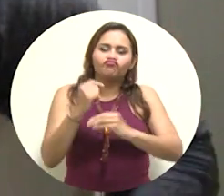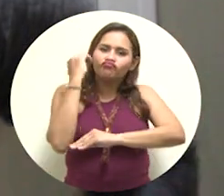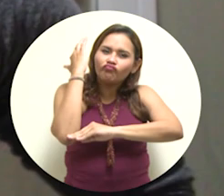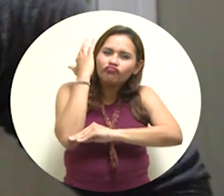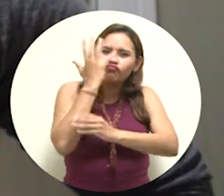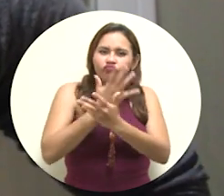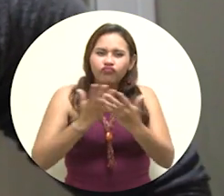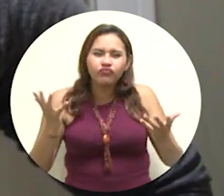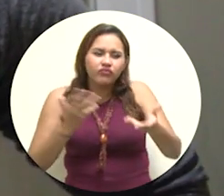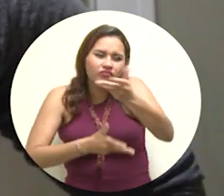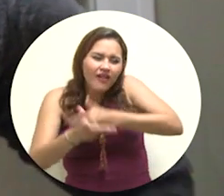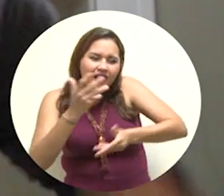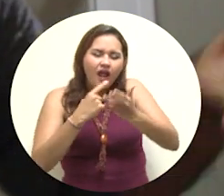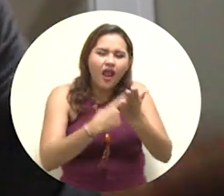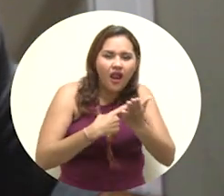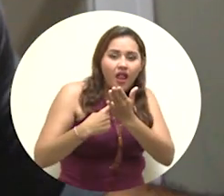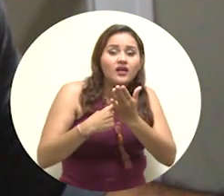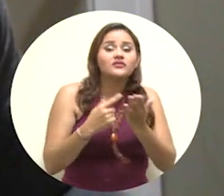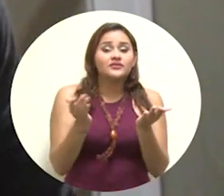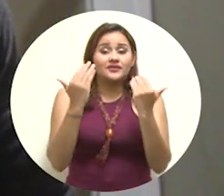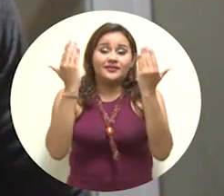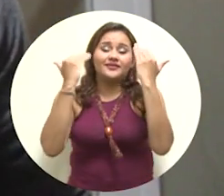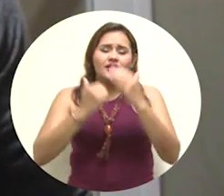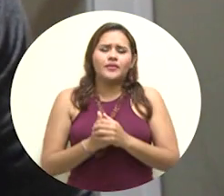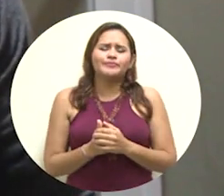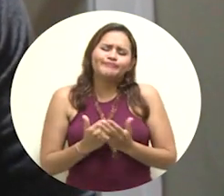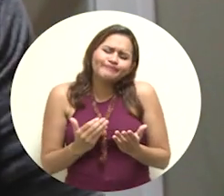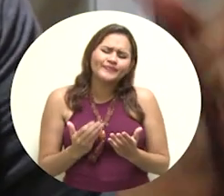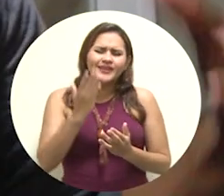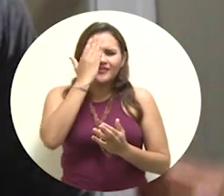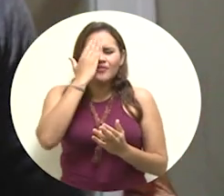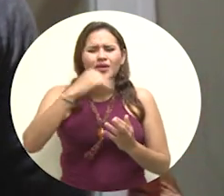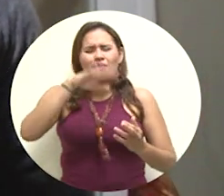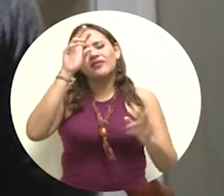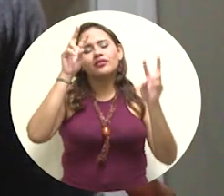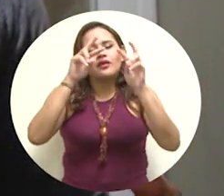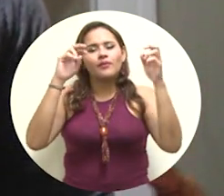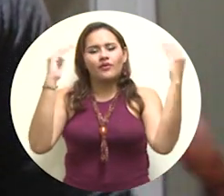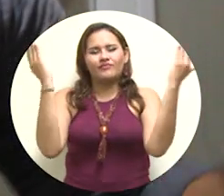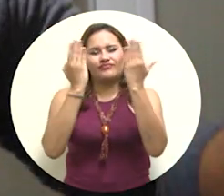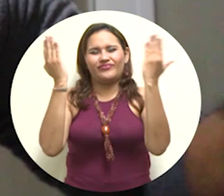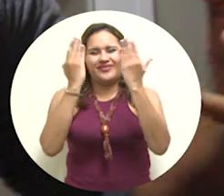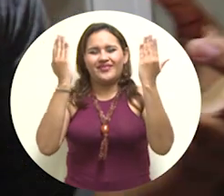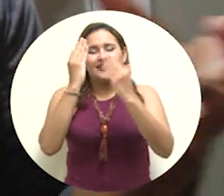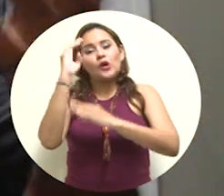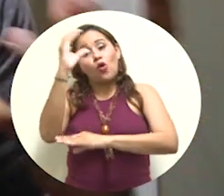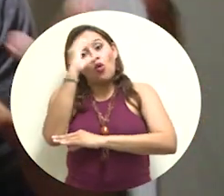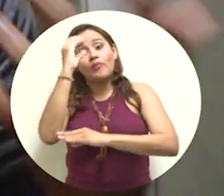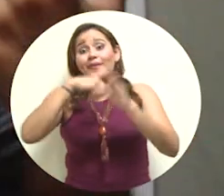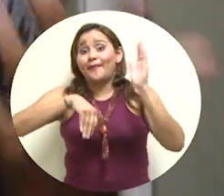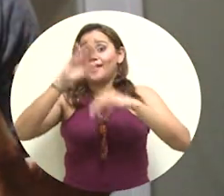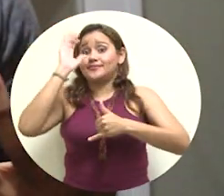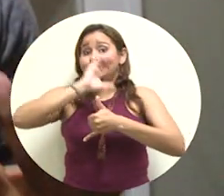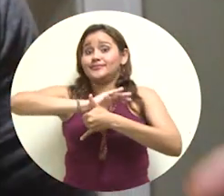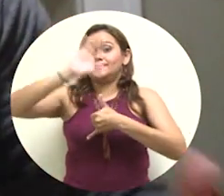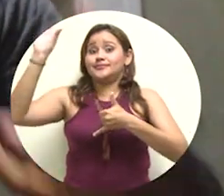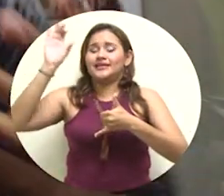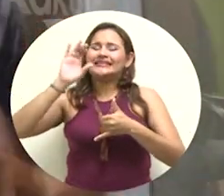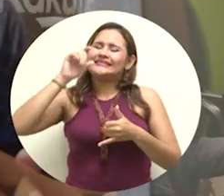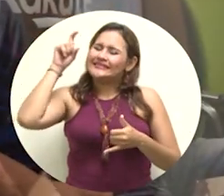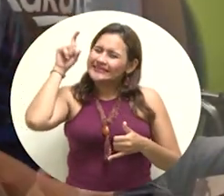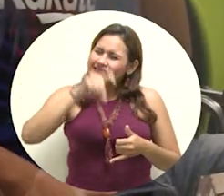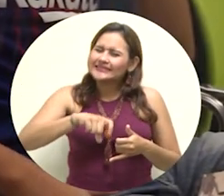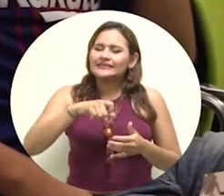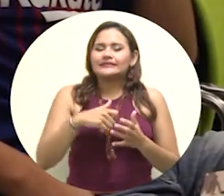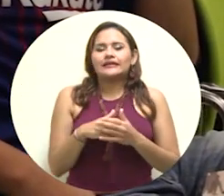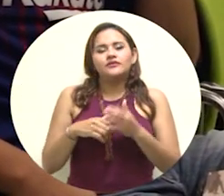situación del cine colombiano y sobre todo aquí en la costa merece que se fomente este tipo de actividades para